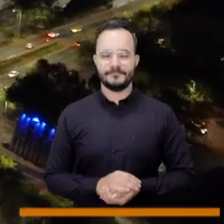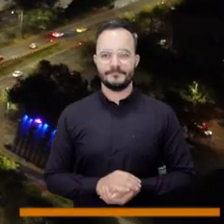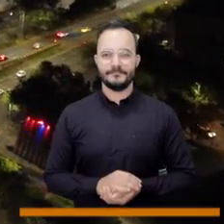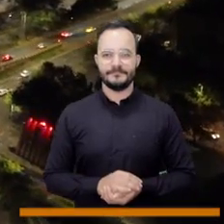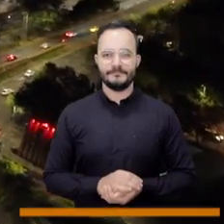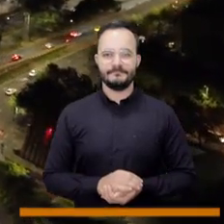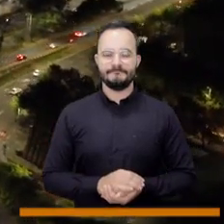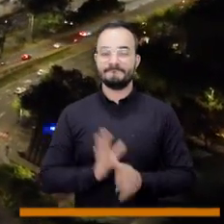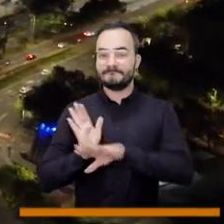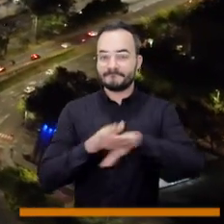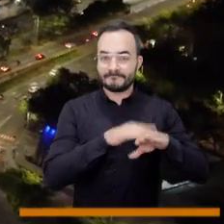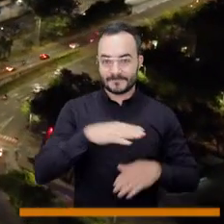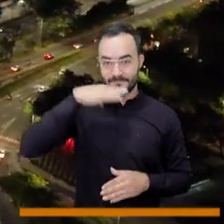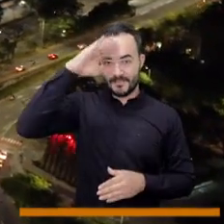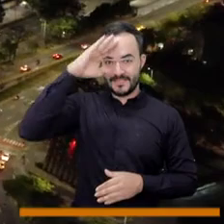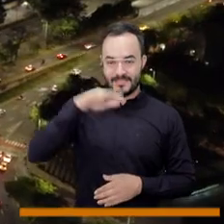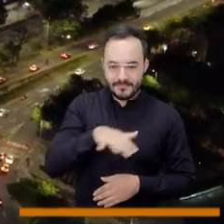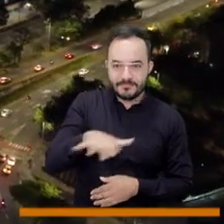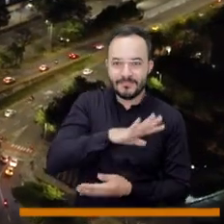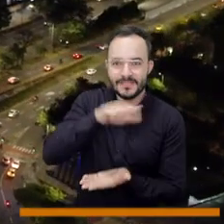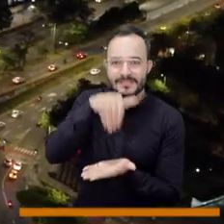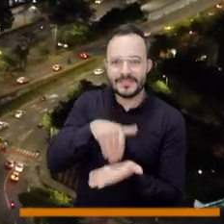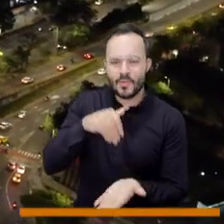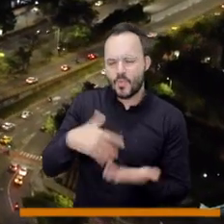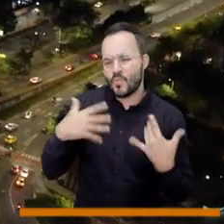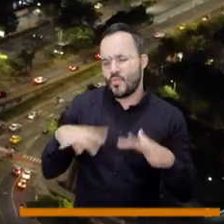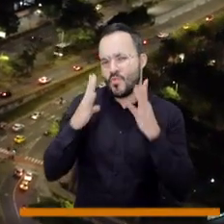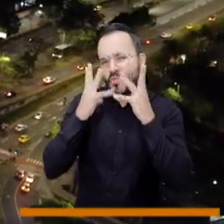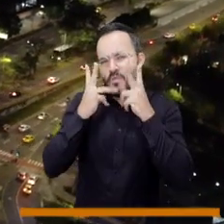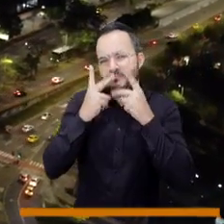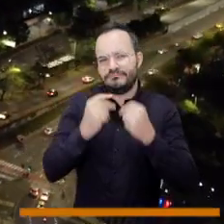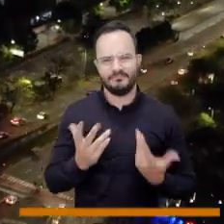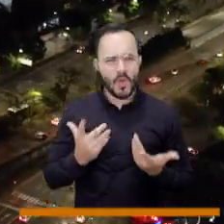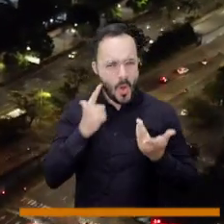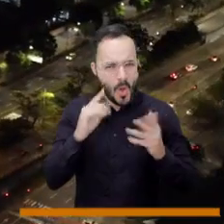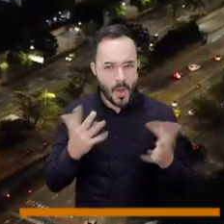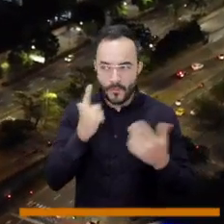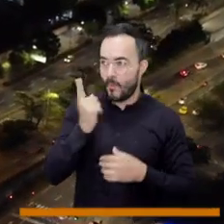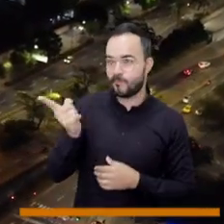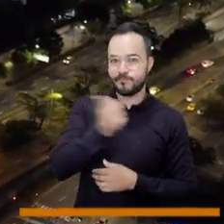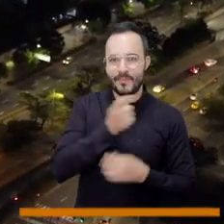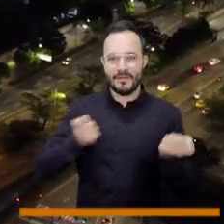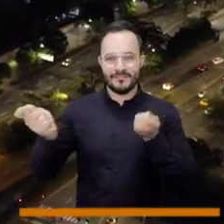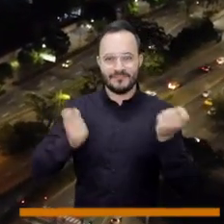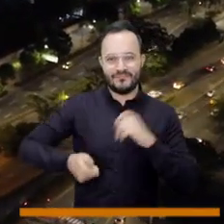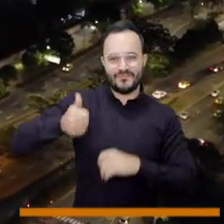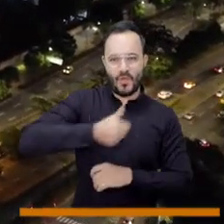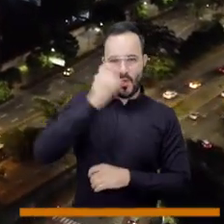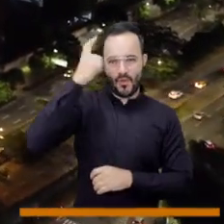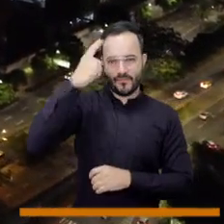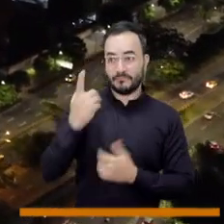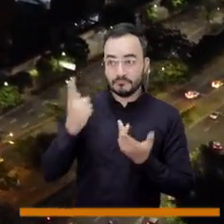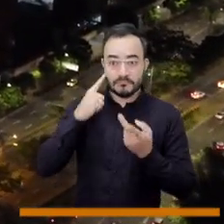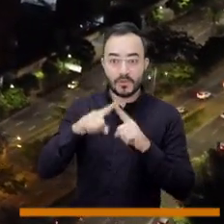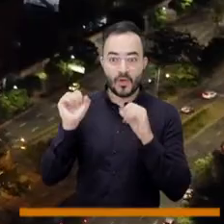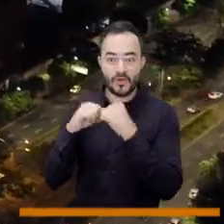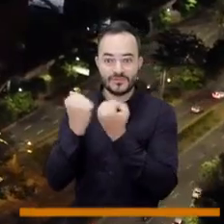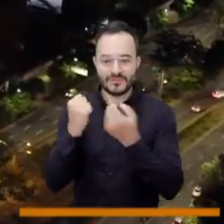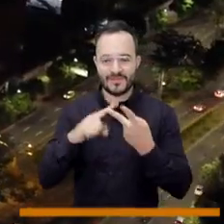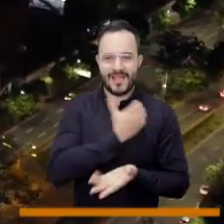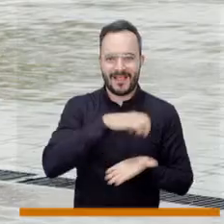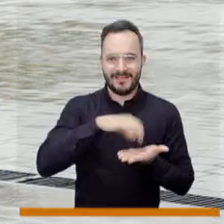la centralidad de Medellín se embellece, empezando con los edificios gubernamentales como el del Consejo y la Alcaldía. Pero, ¿en